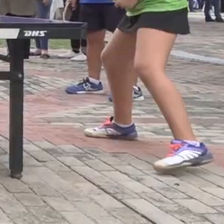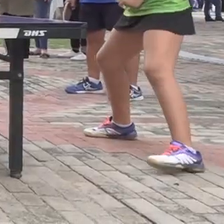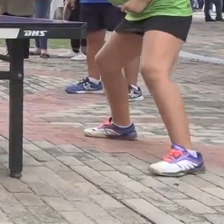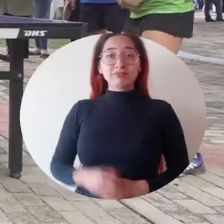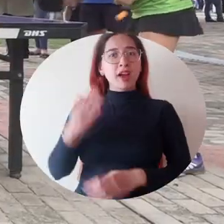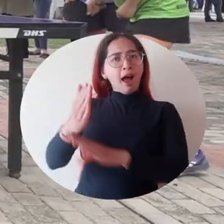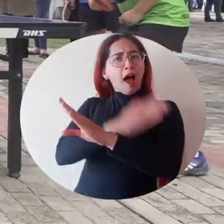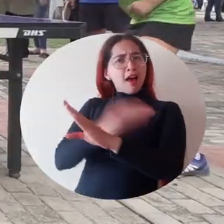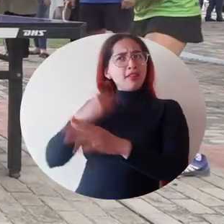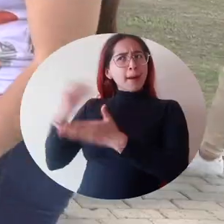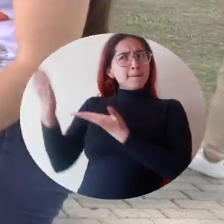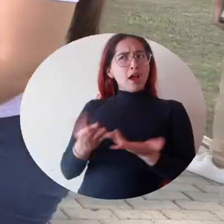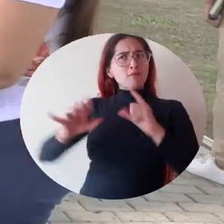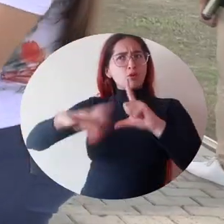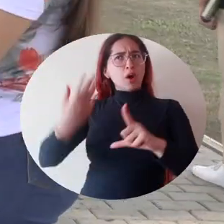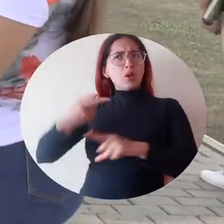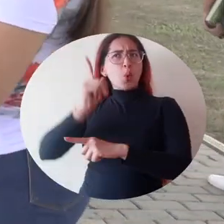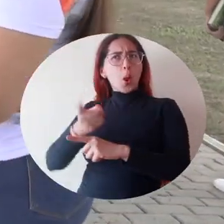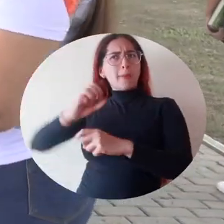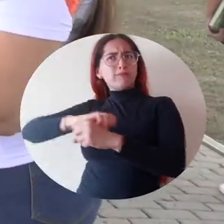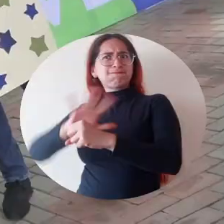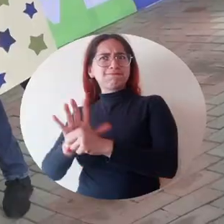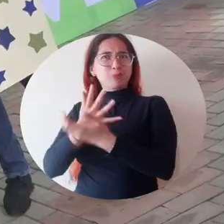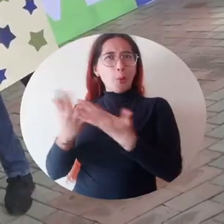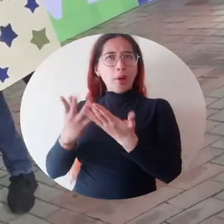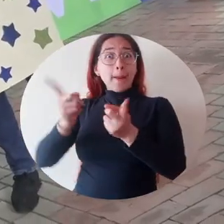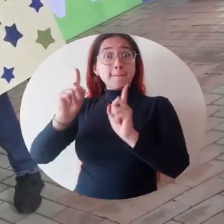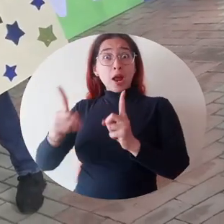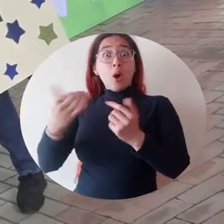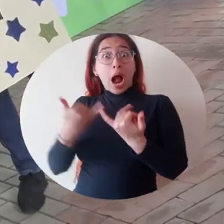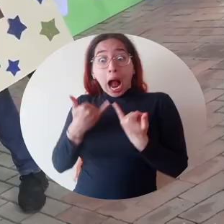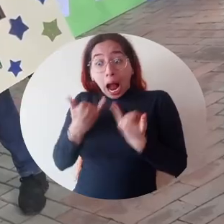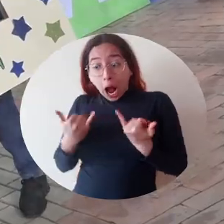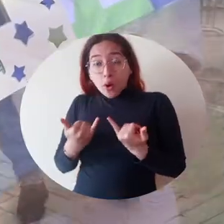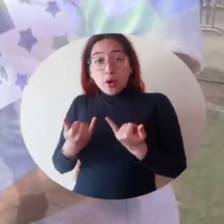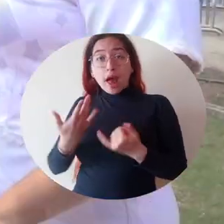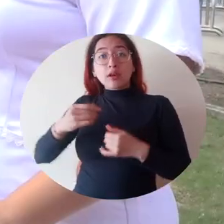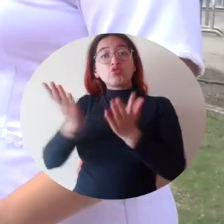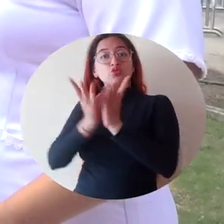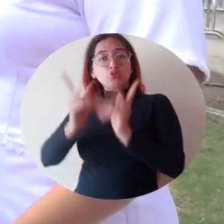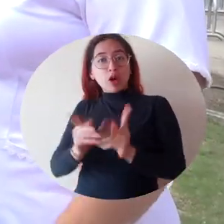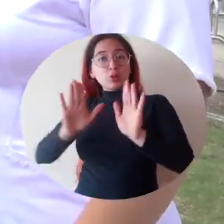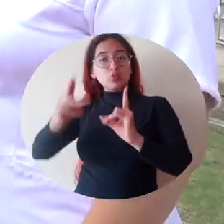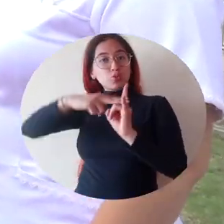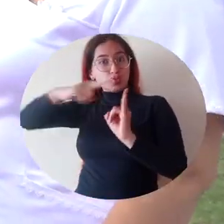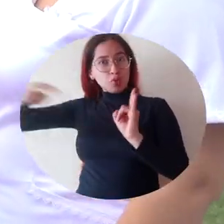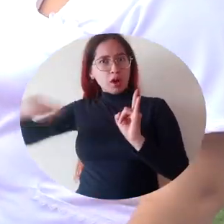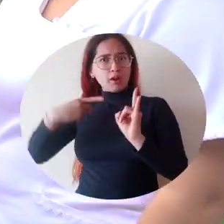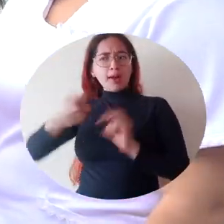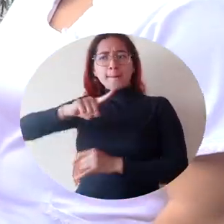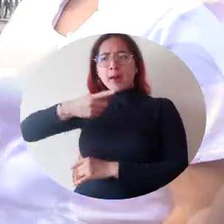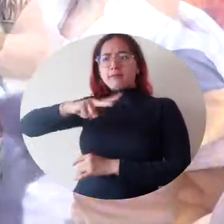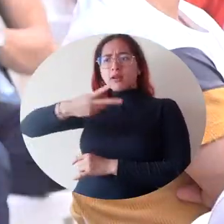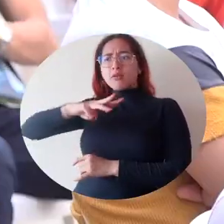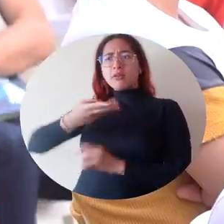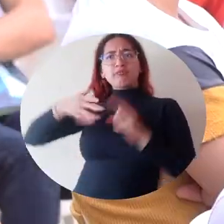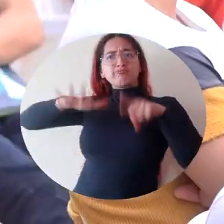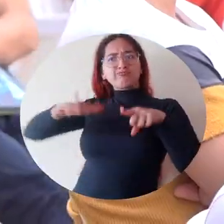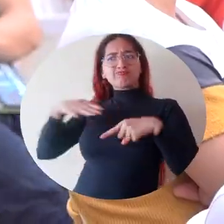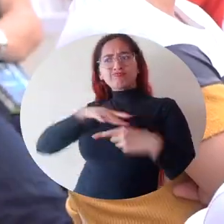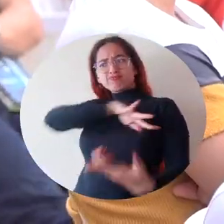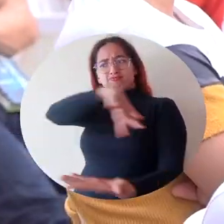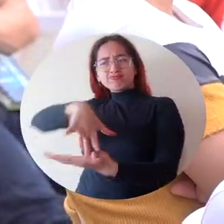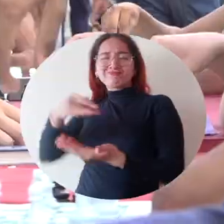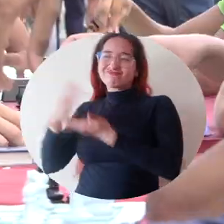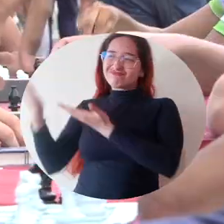Después de dos bienvenidas virtuales debido a la pandemia, jóvenes de primer, segundo y tercer semestre de la Universidad del Magdalena fueron recibidos en el